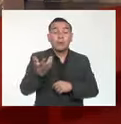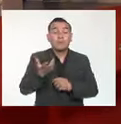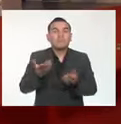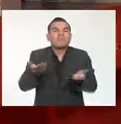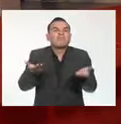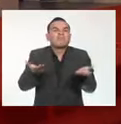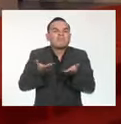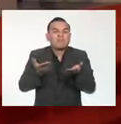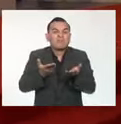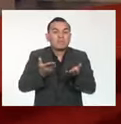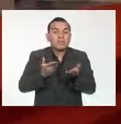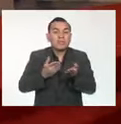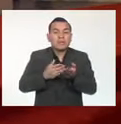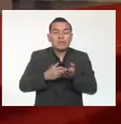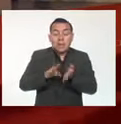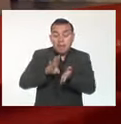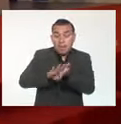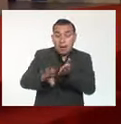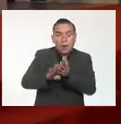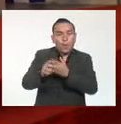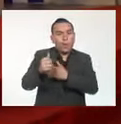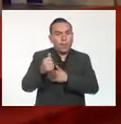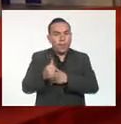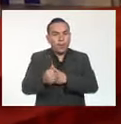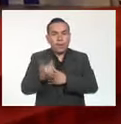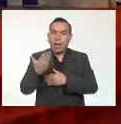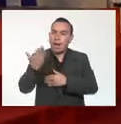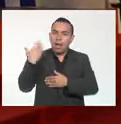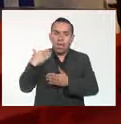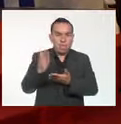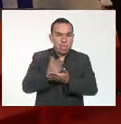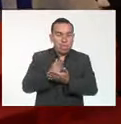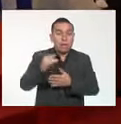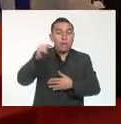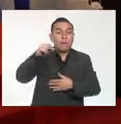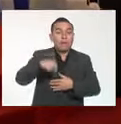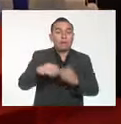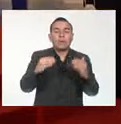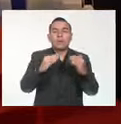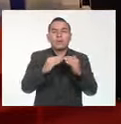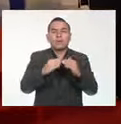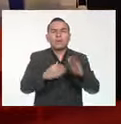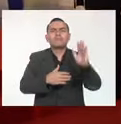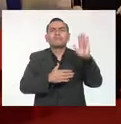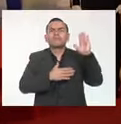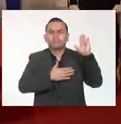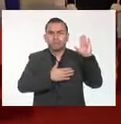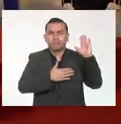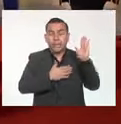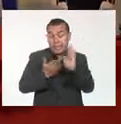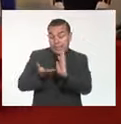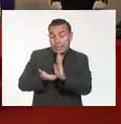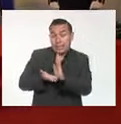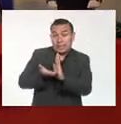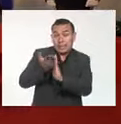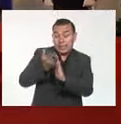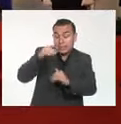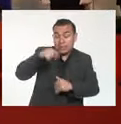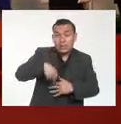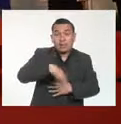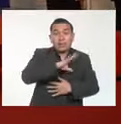Ya no tendrán esas pensiones de hambre a las que fueron sometidos. Hoy también reitero mi compromiso con el desarrollo de nuestro